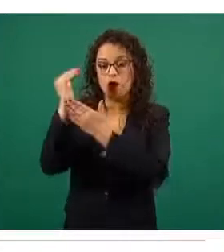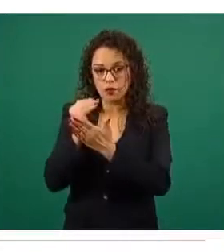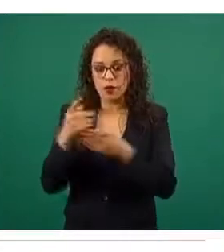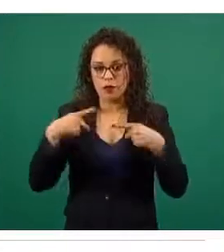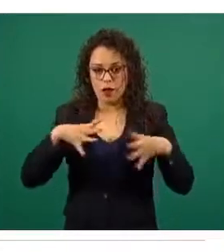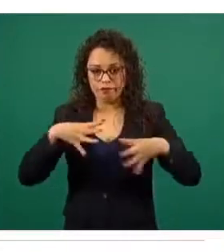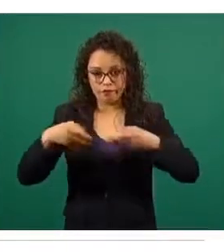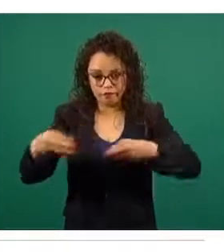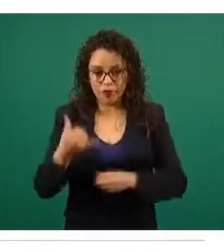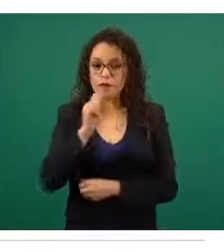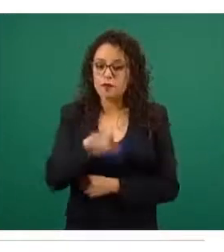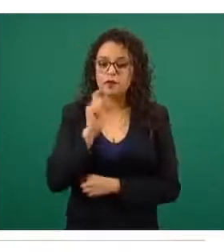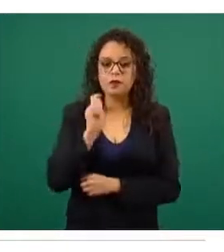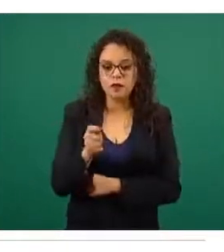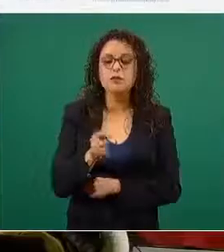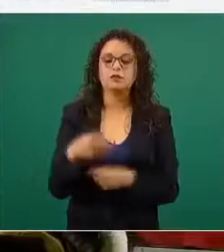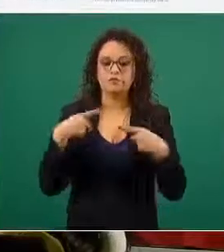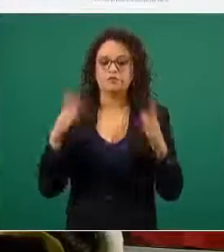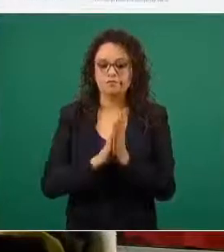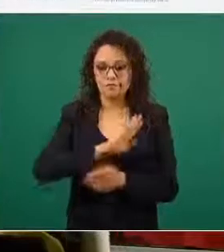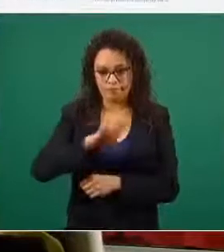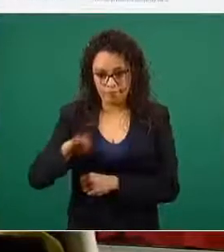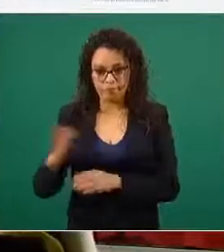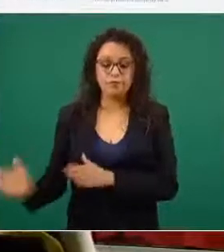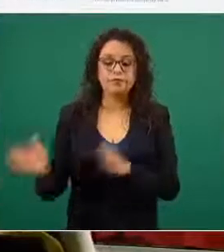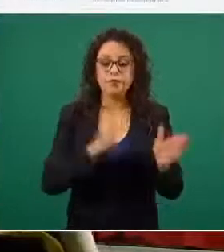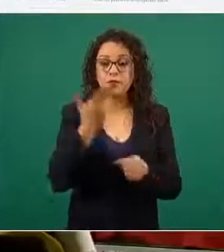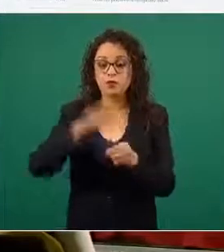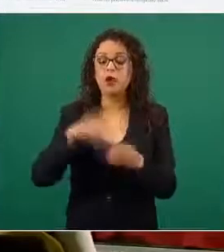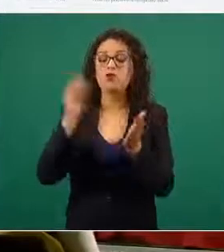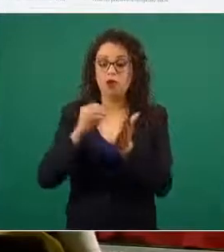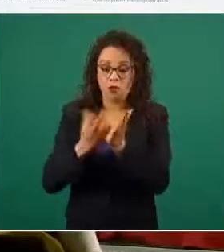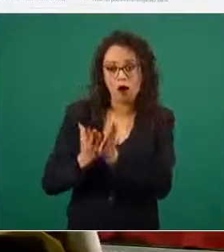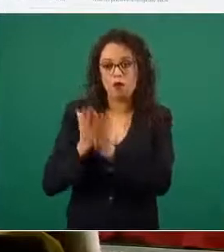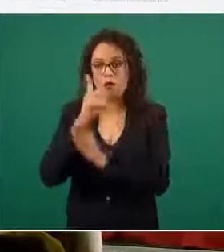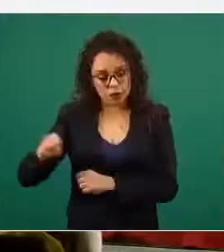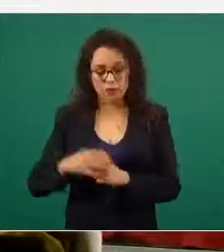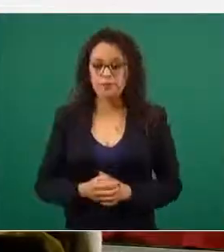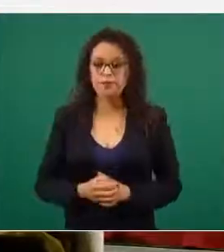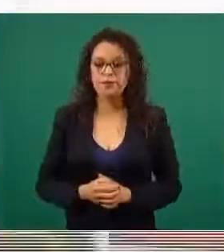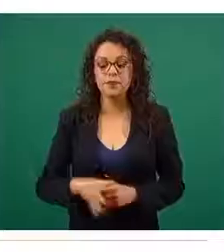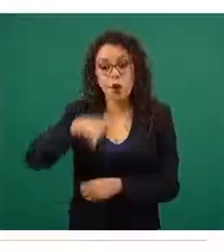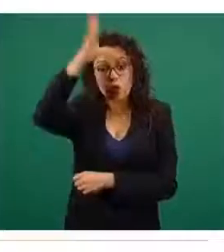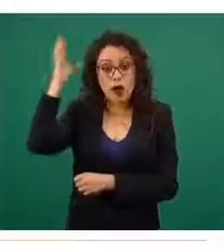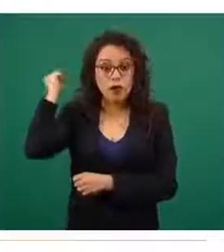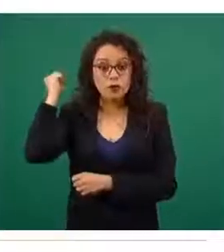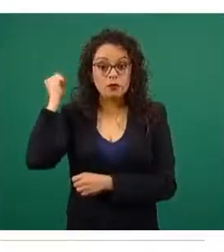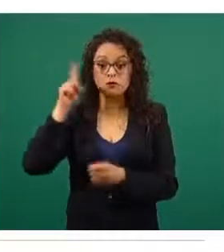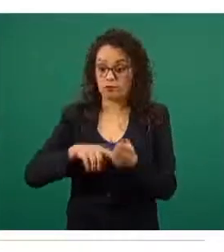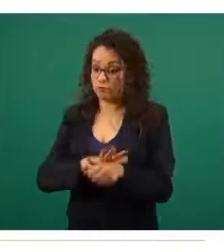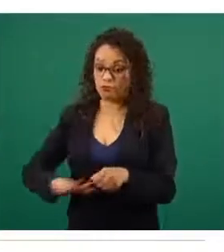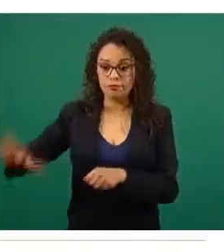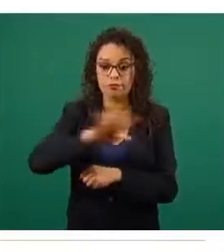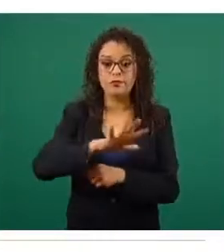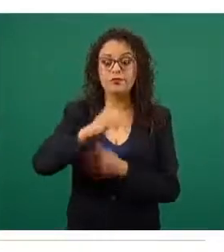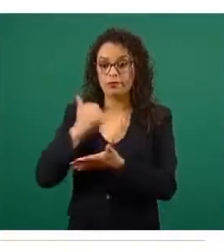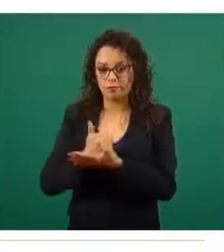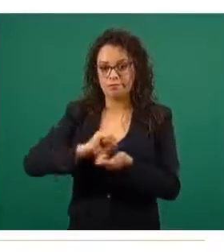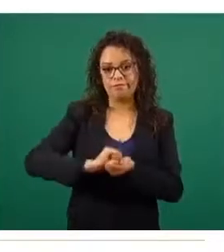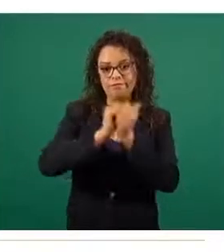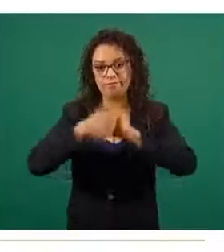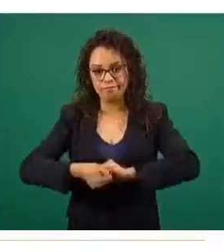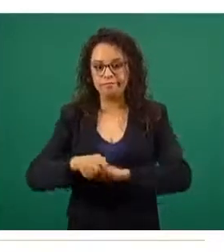los casos y también una reducción muy tímida en defunciones. La siguiente, hospitalizaciones aún a la alza en Michoacán. La siguiente, Morelos, también parte de la megalópolis, pasa a semáforo